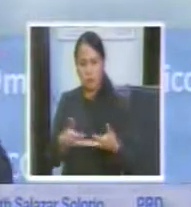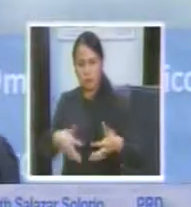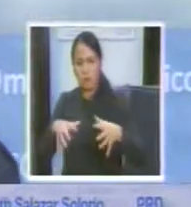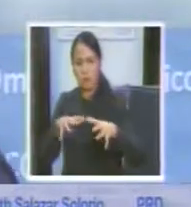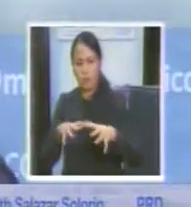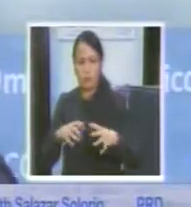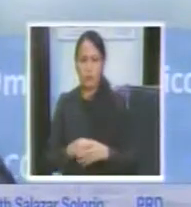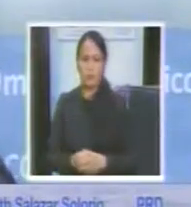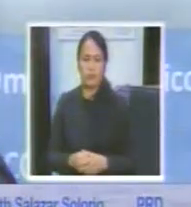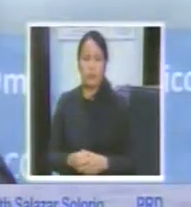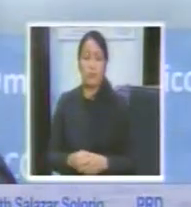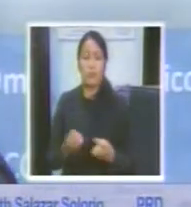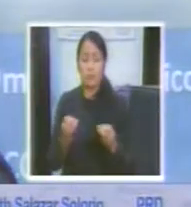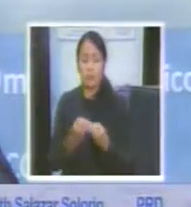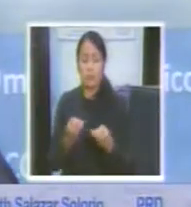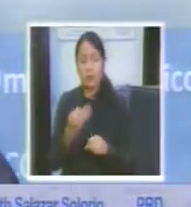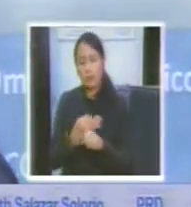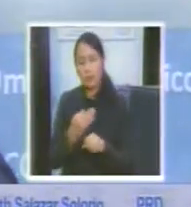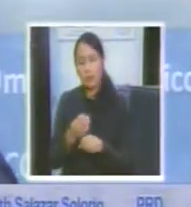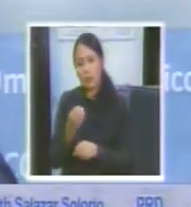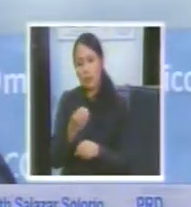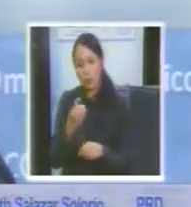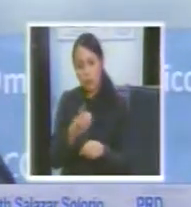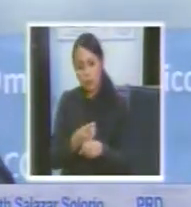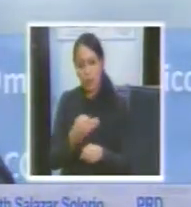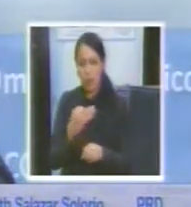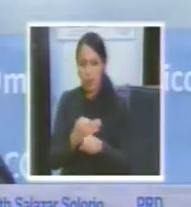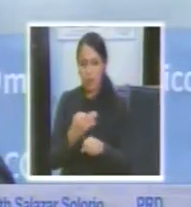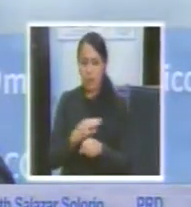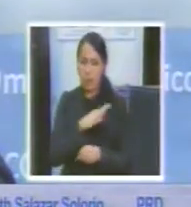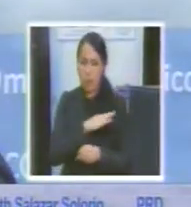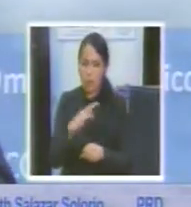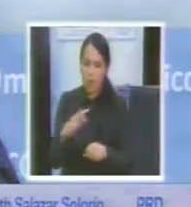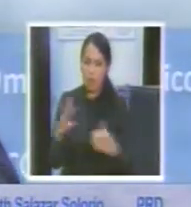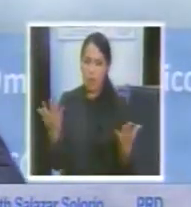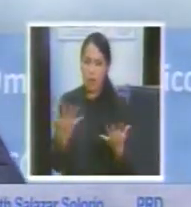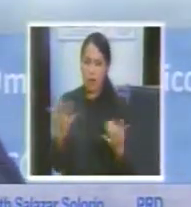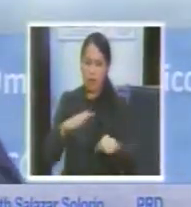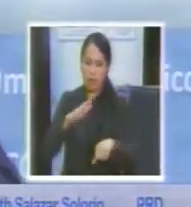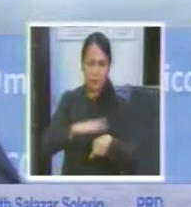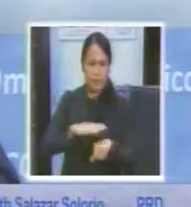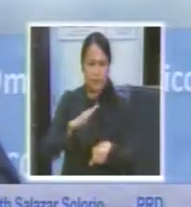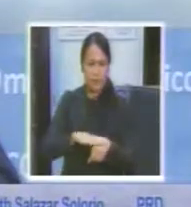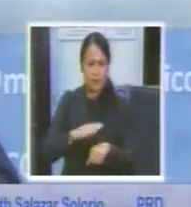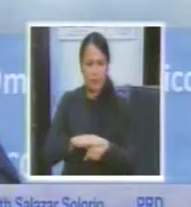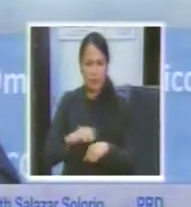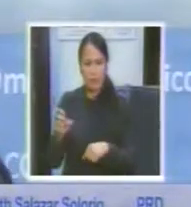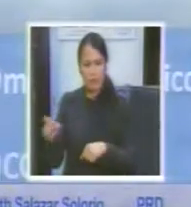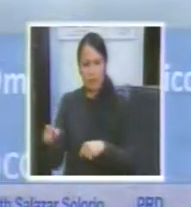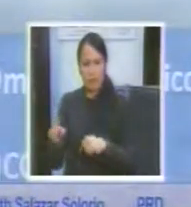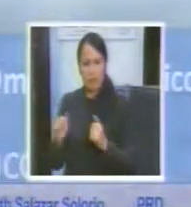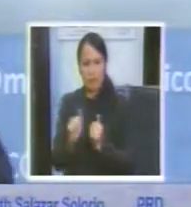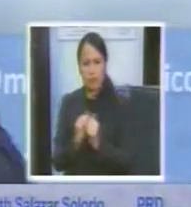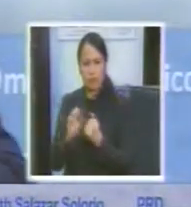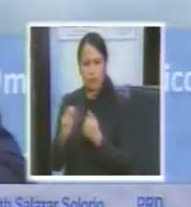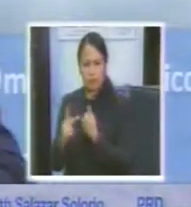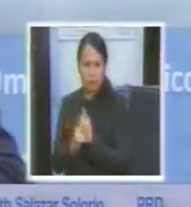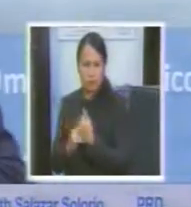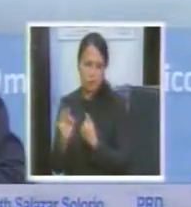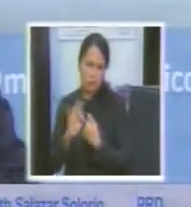Hay oportunidades, sin duda, todavía, hay un gran potencial por explotarse con la Unión Europea, simplemente en el